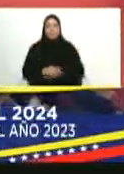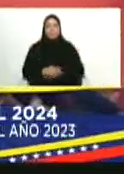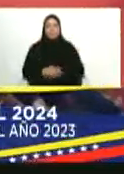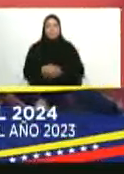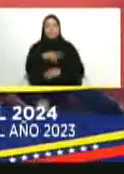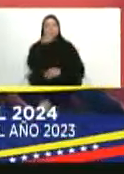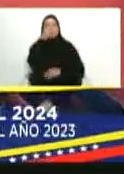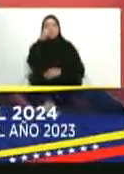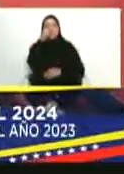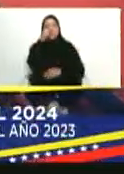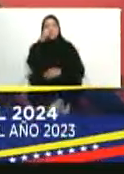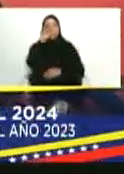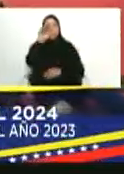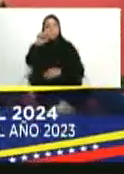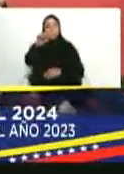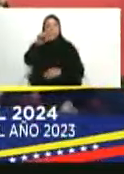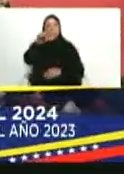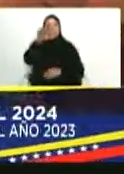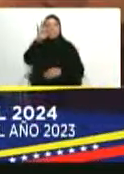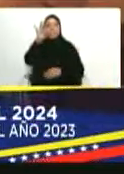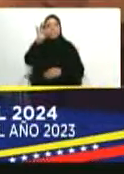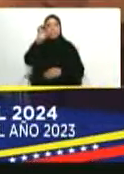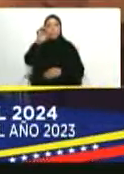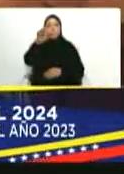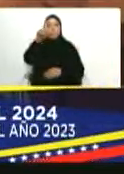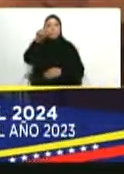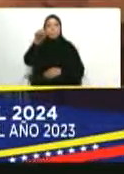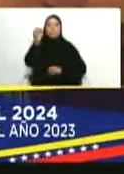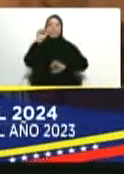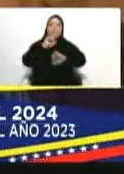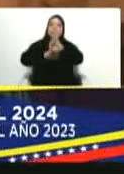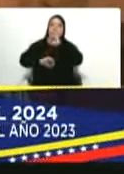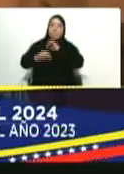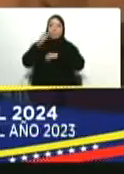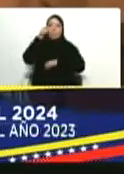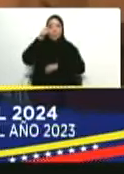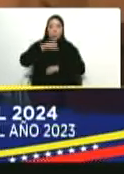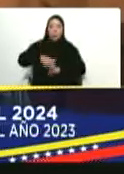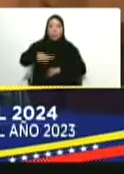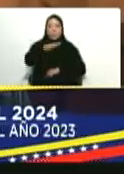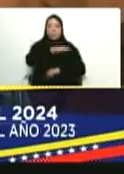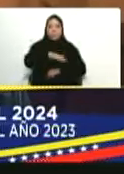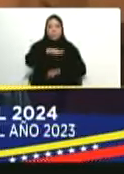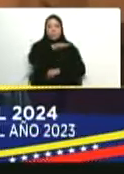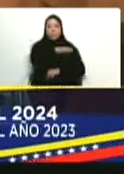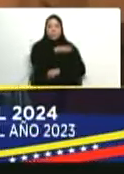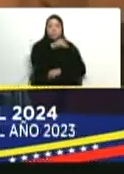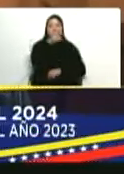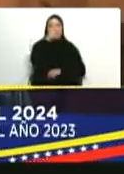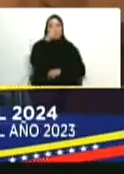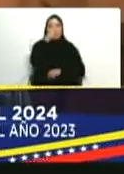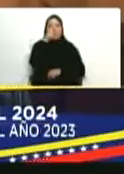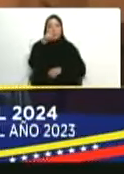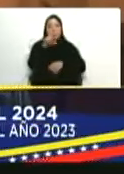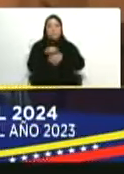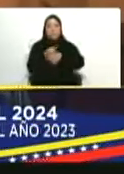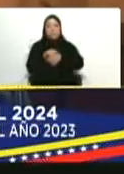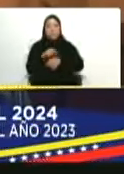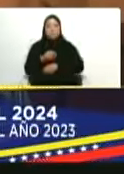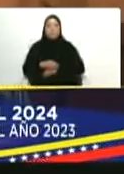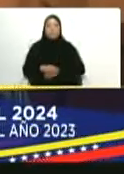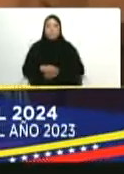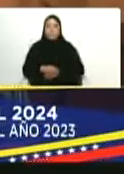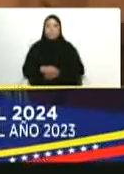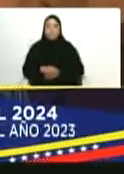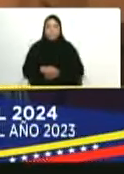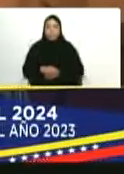Doctor Alfredo Ruiz Angulo, defensor del pueblo. Doctor